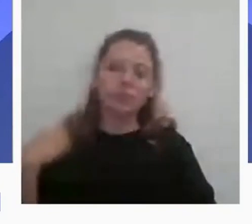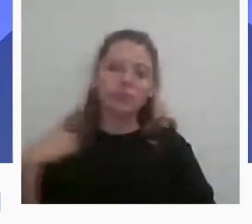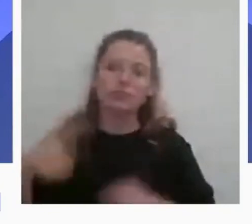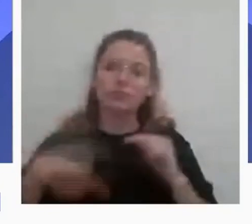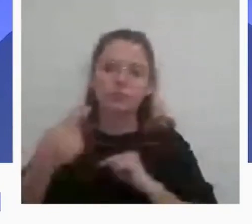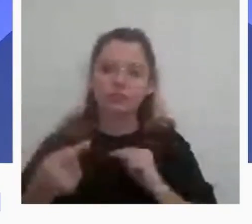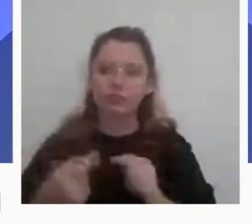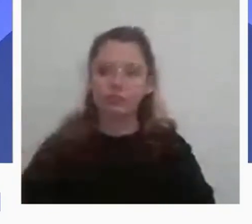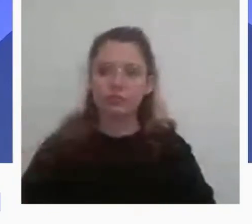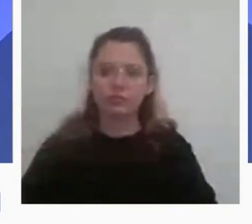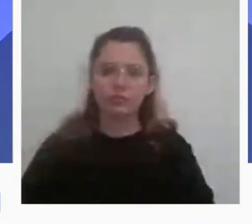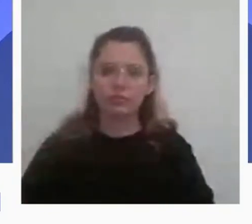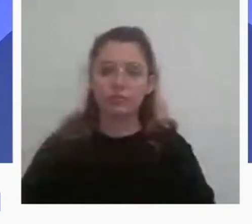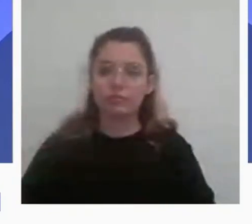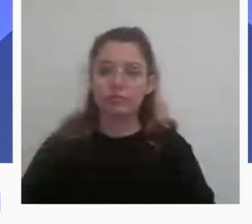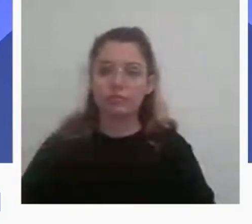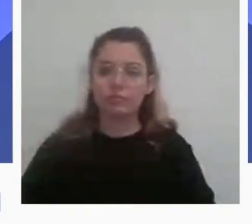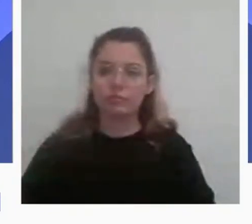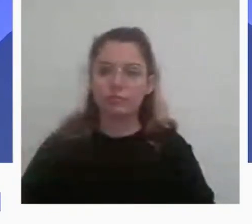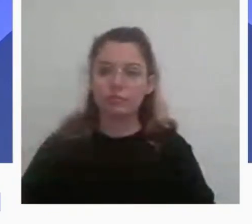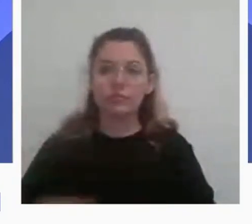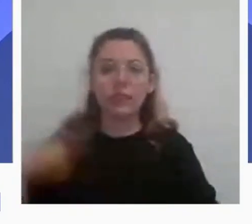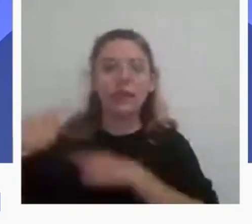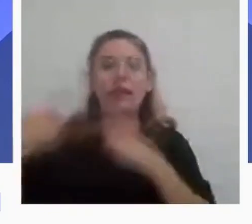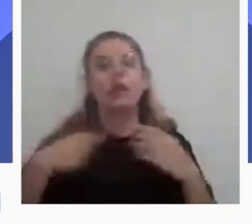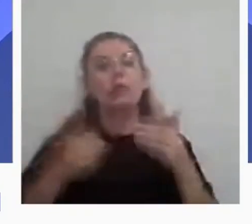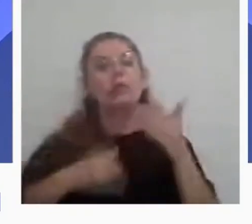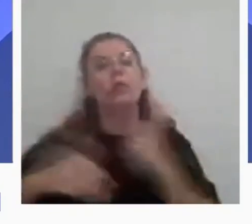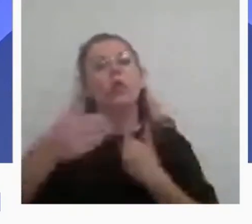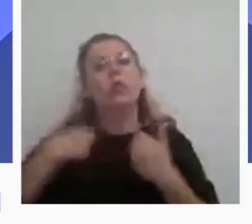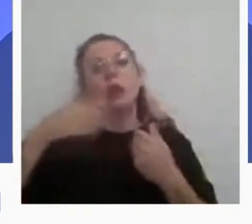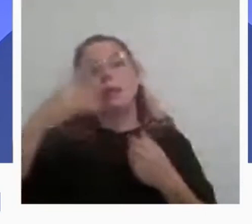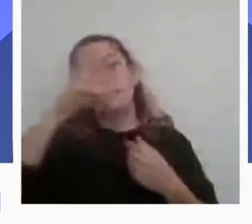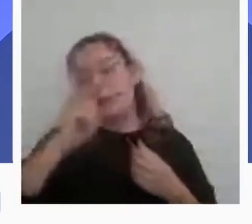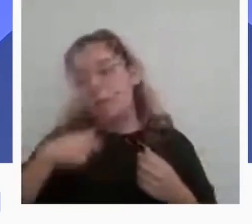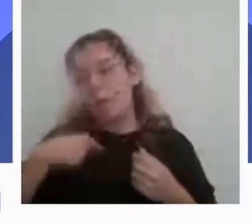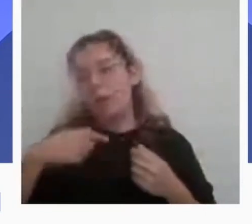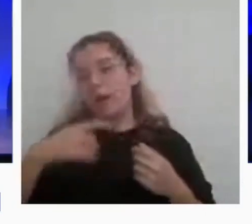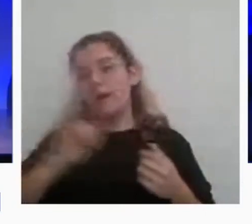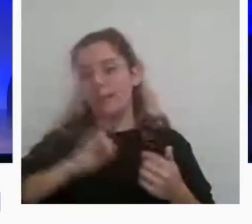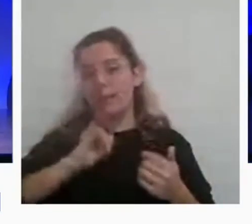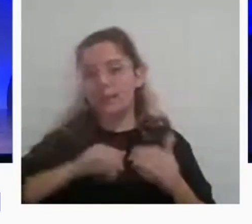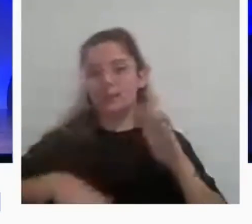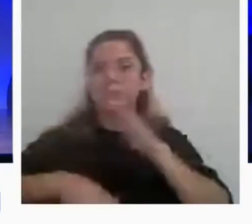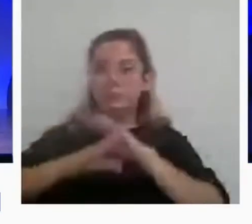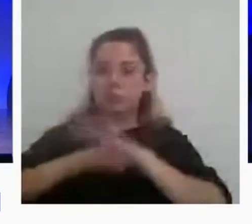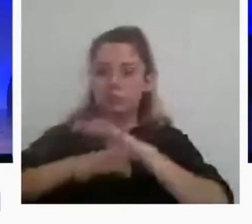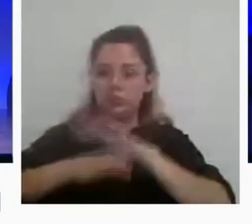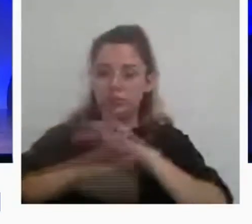generaciones y en preservar esa memoria y esa identidad del municipio para... Claro, de eso tenemos que estar